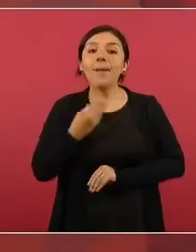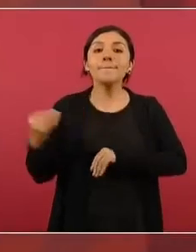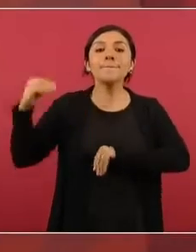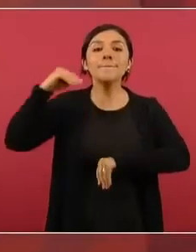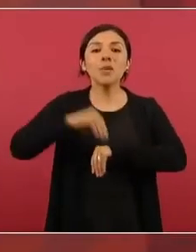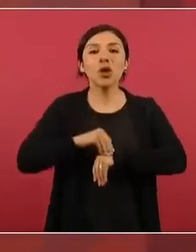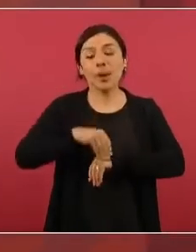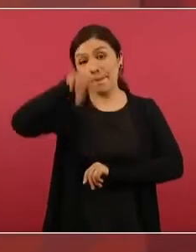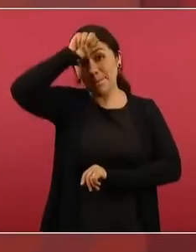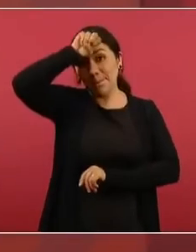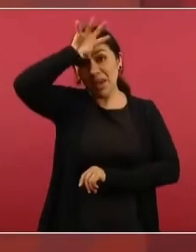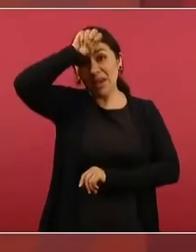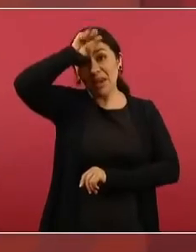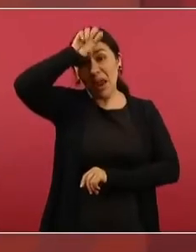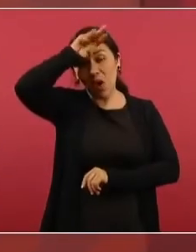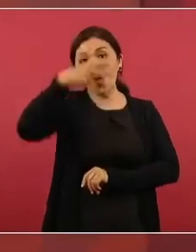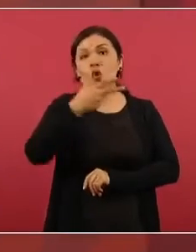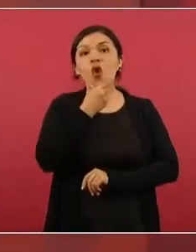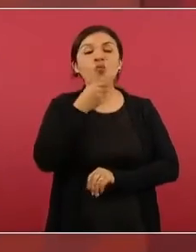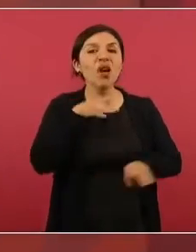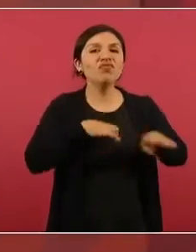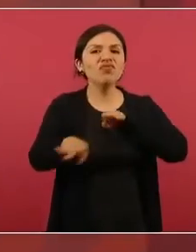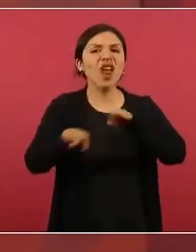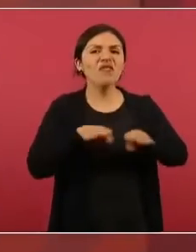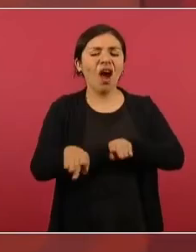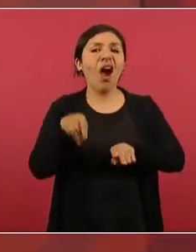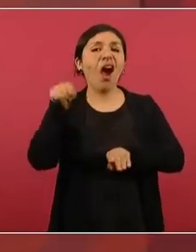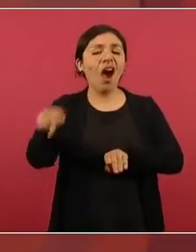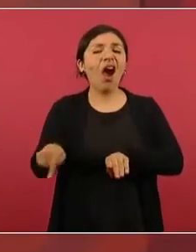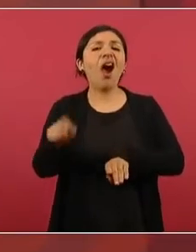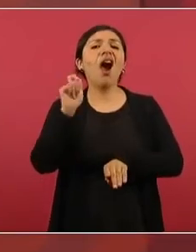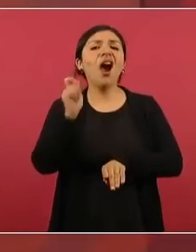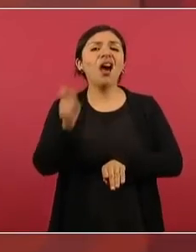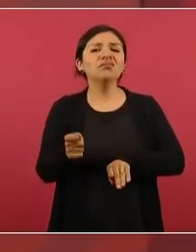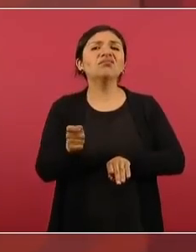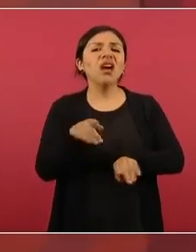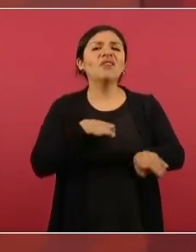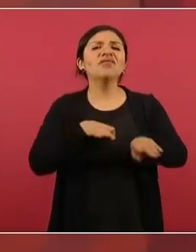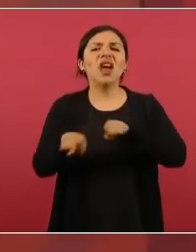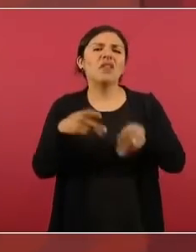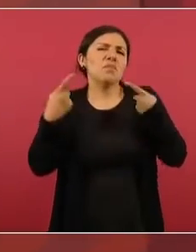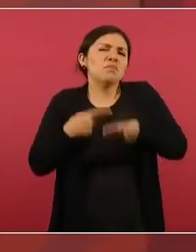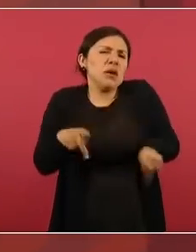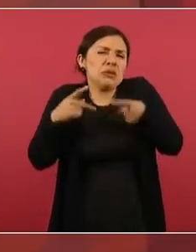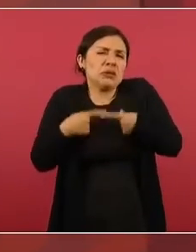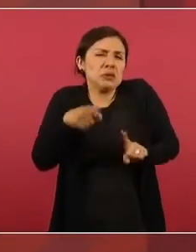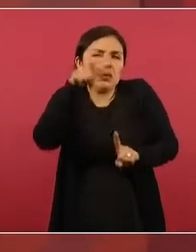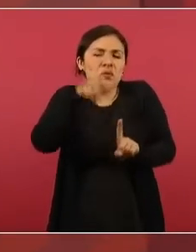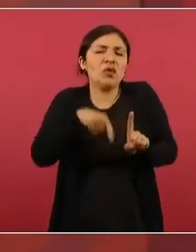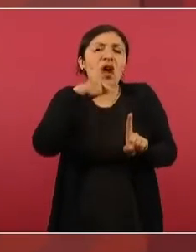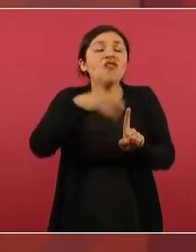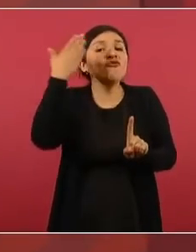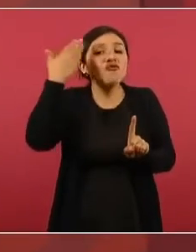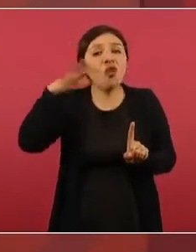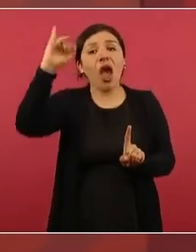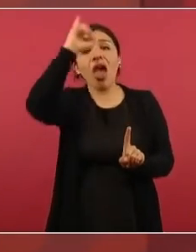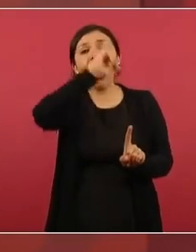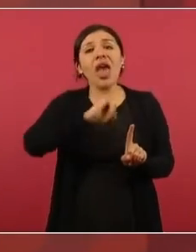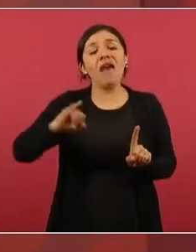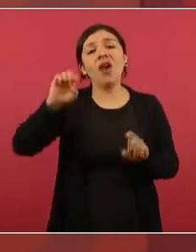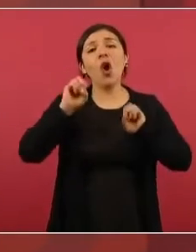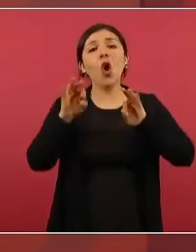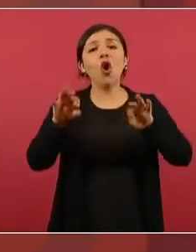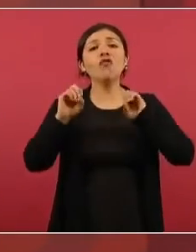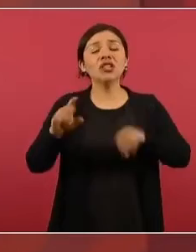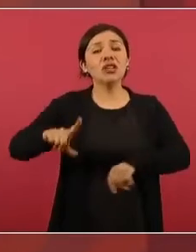como minero un funcionario o un personaje que había sido jefe del Departamento